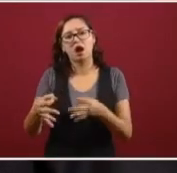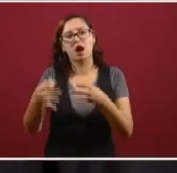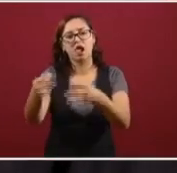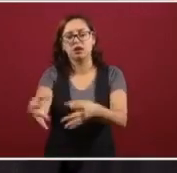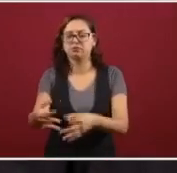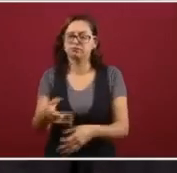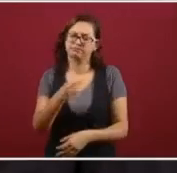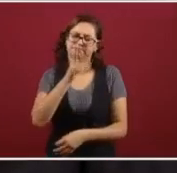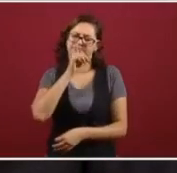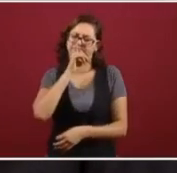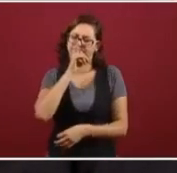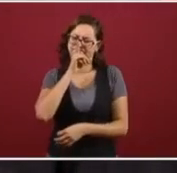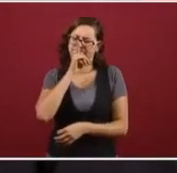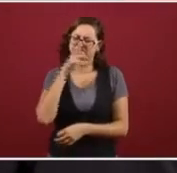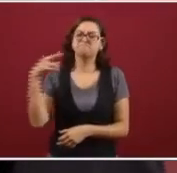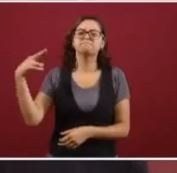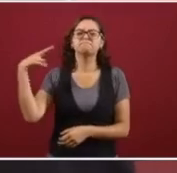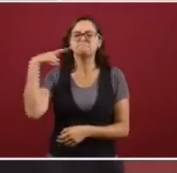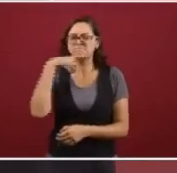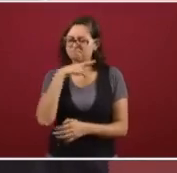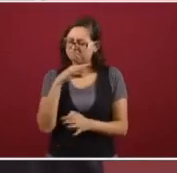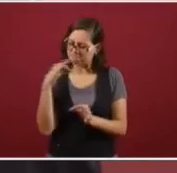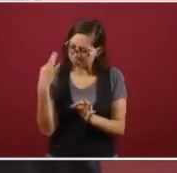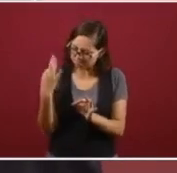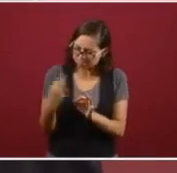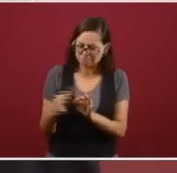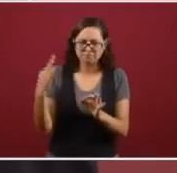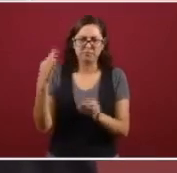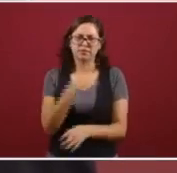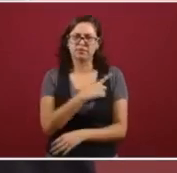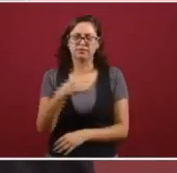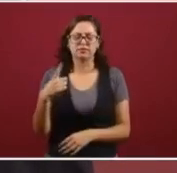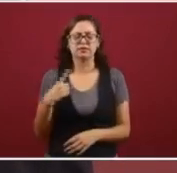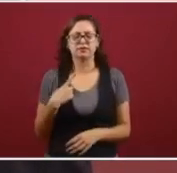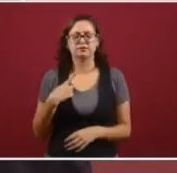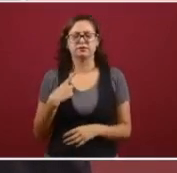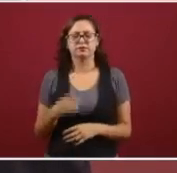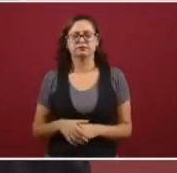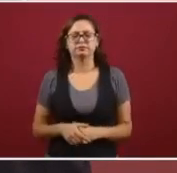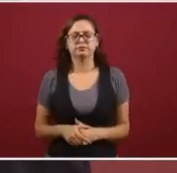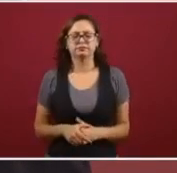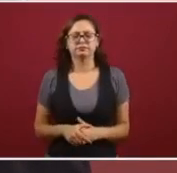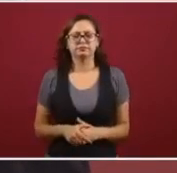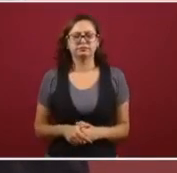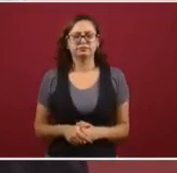que la justicia sea pronta y expedita